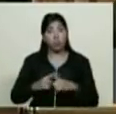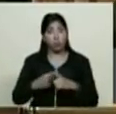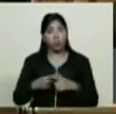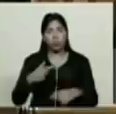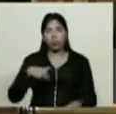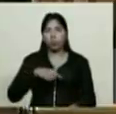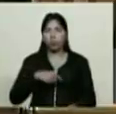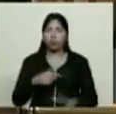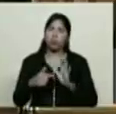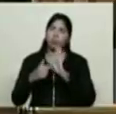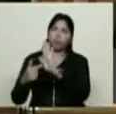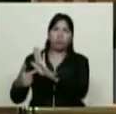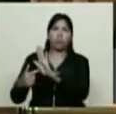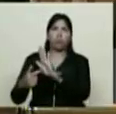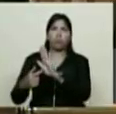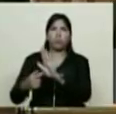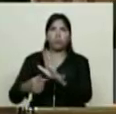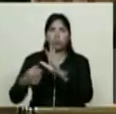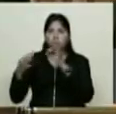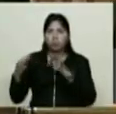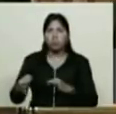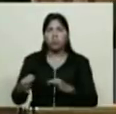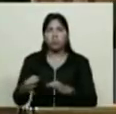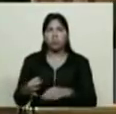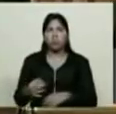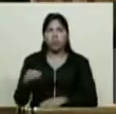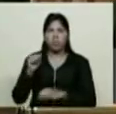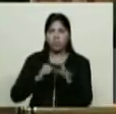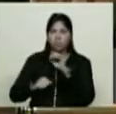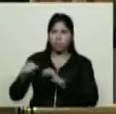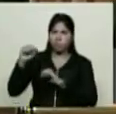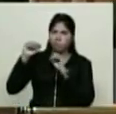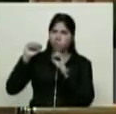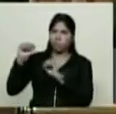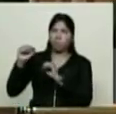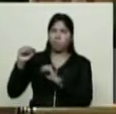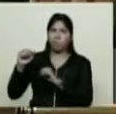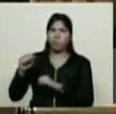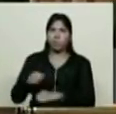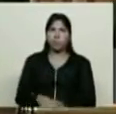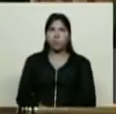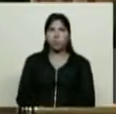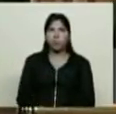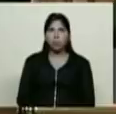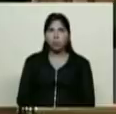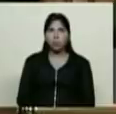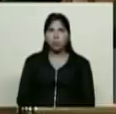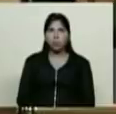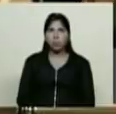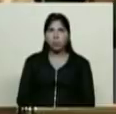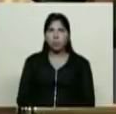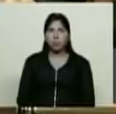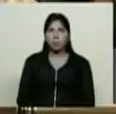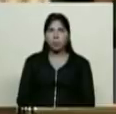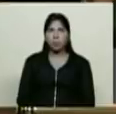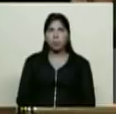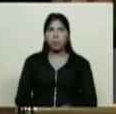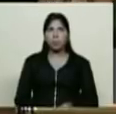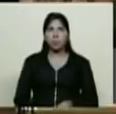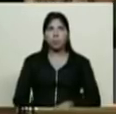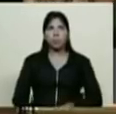que derivan en nuestra firme posición de defender la invocación del preámbulo constitucional,